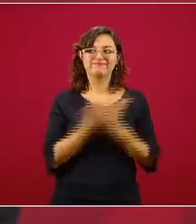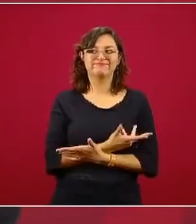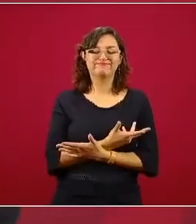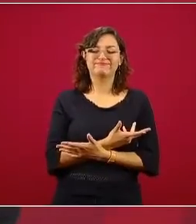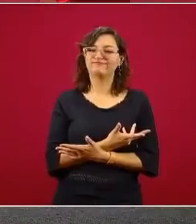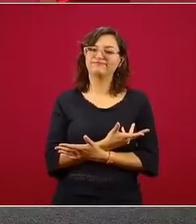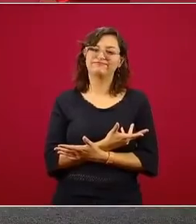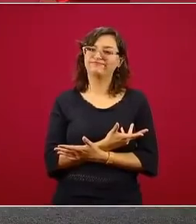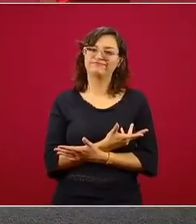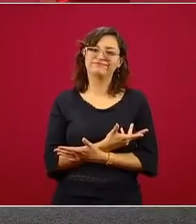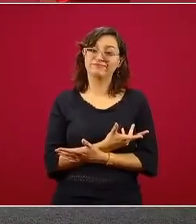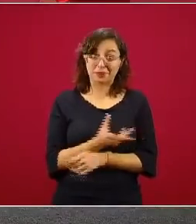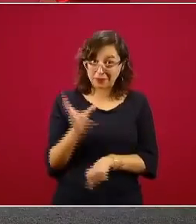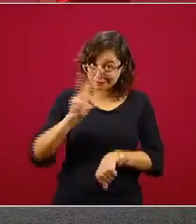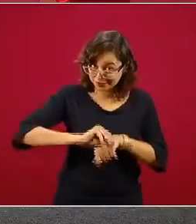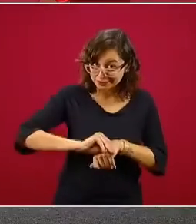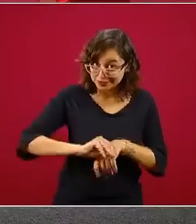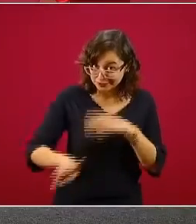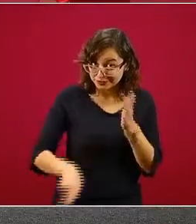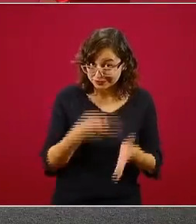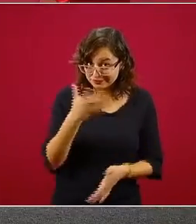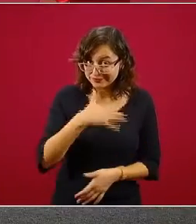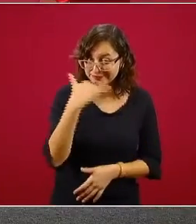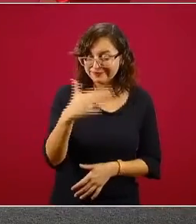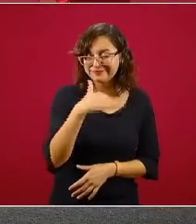Ya no vamos a permitir la corrupción.